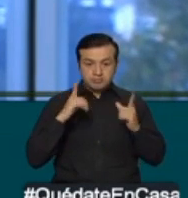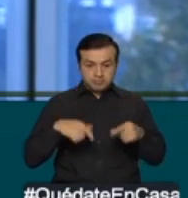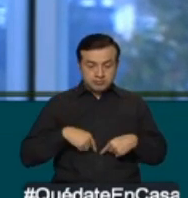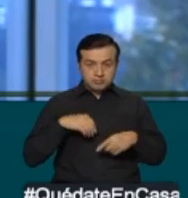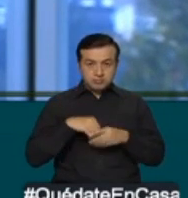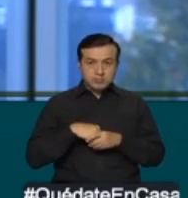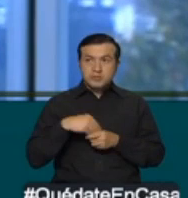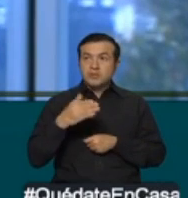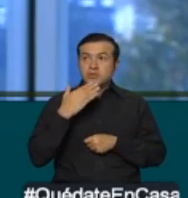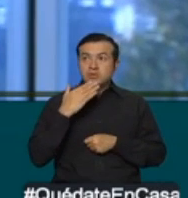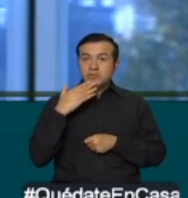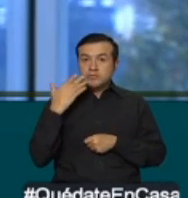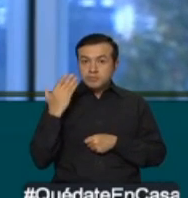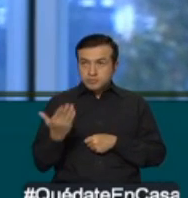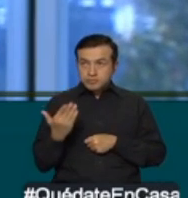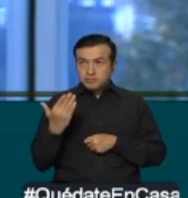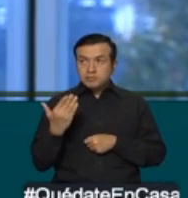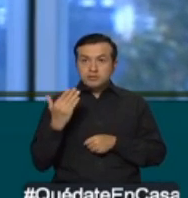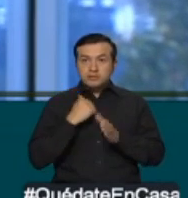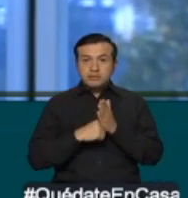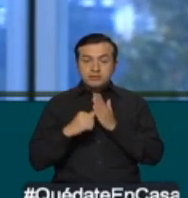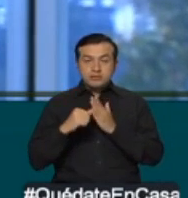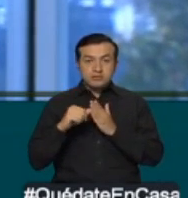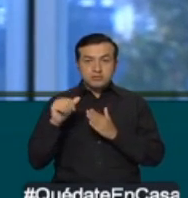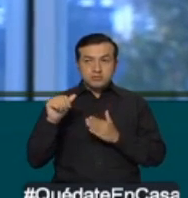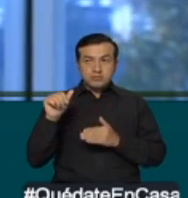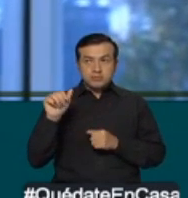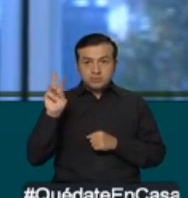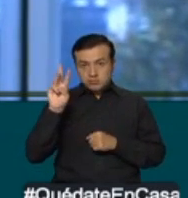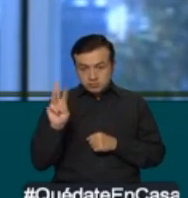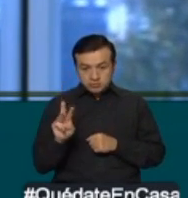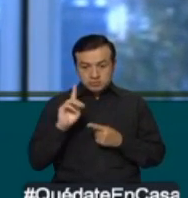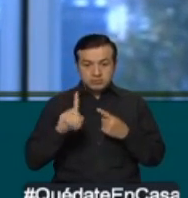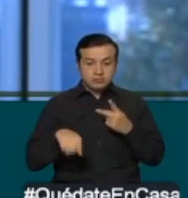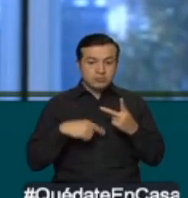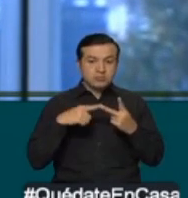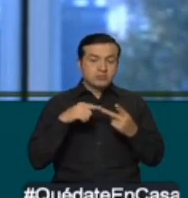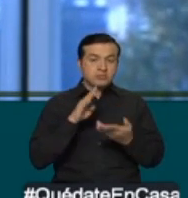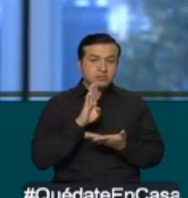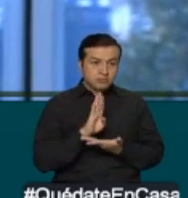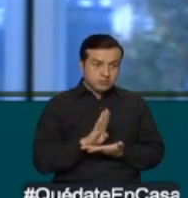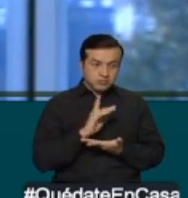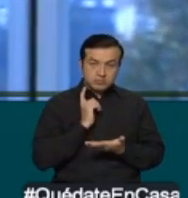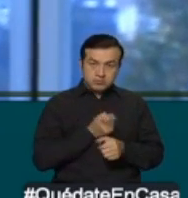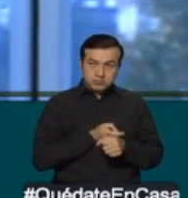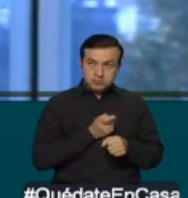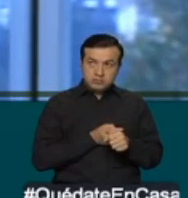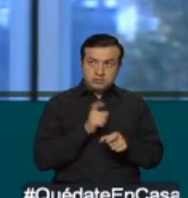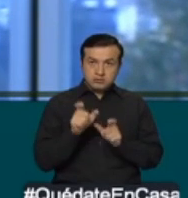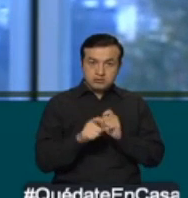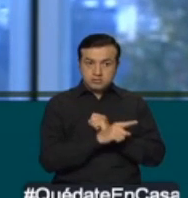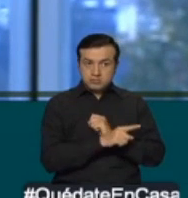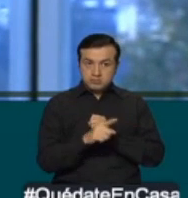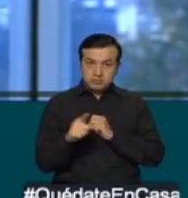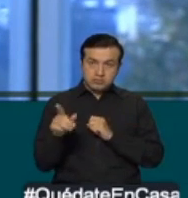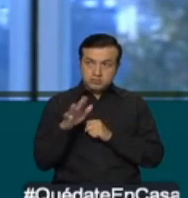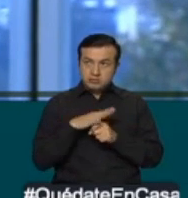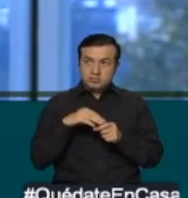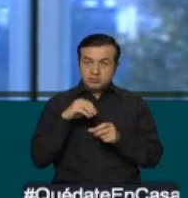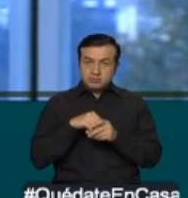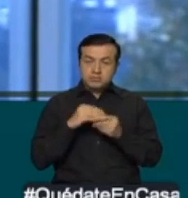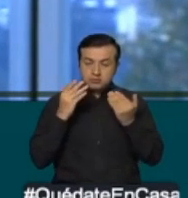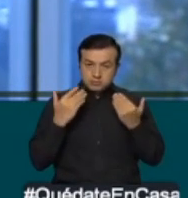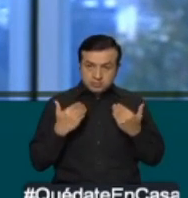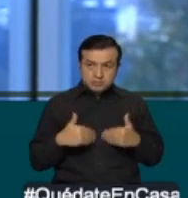a través sean estos los del ministerio de salud y también el ies específicamente para las personas que están